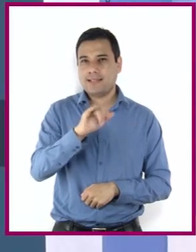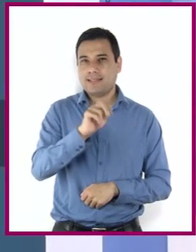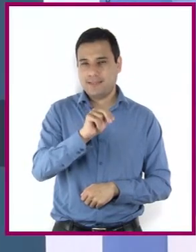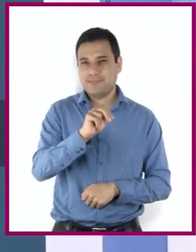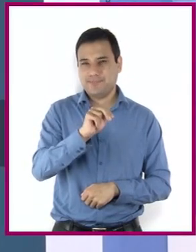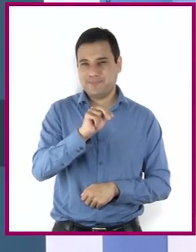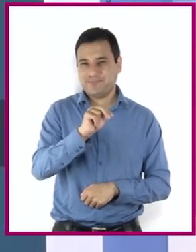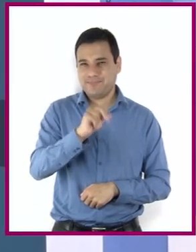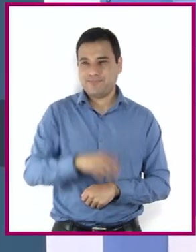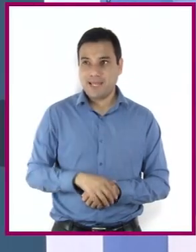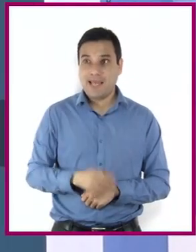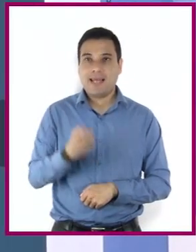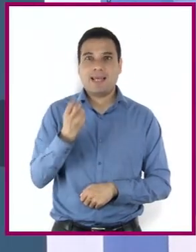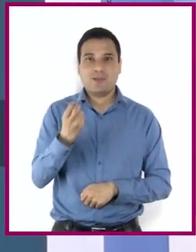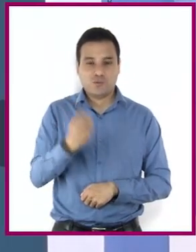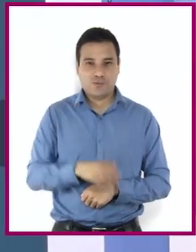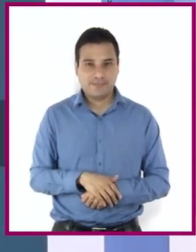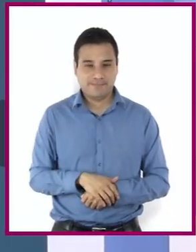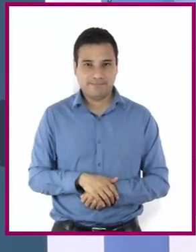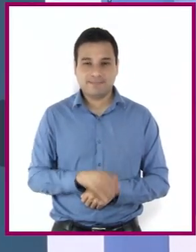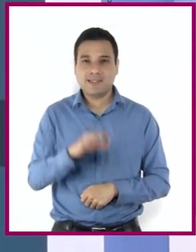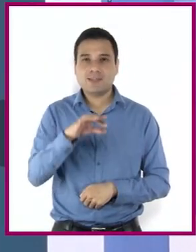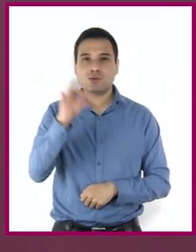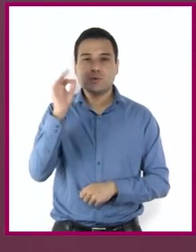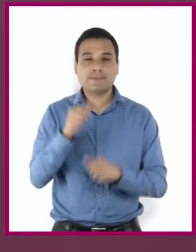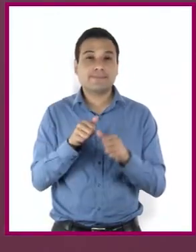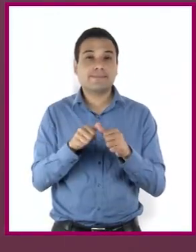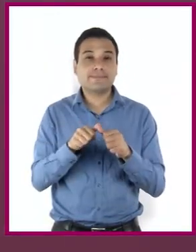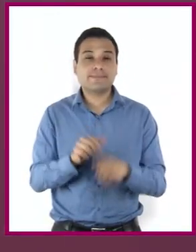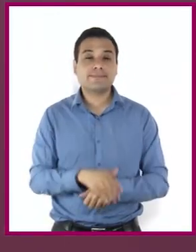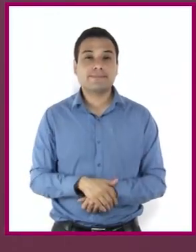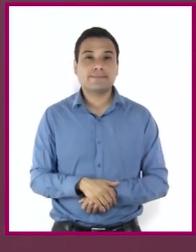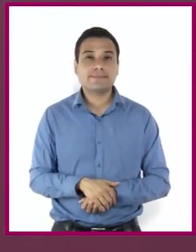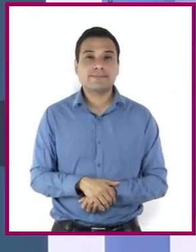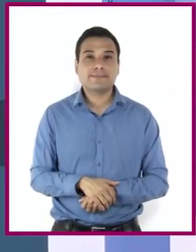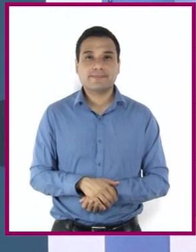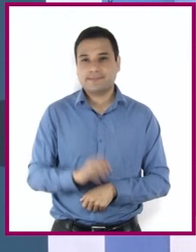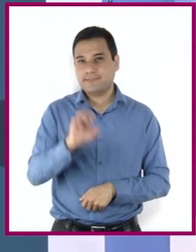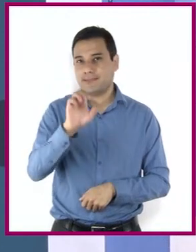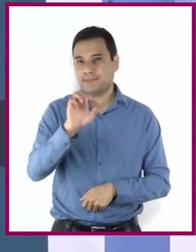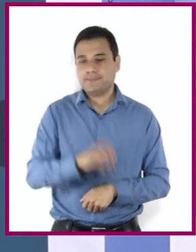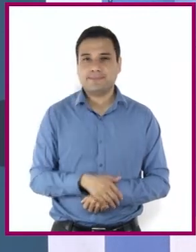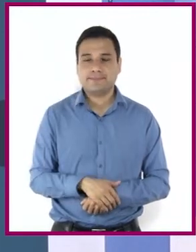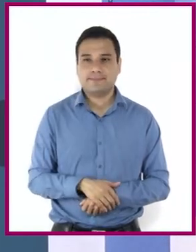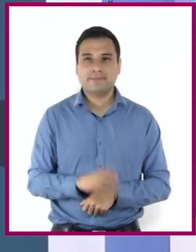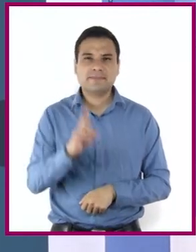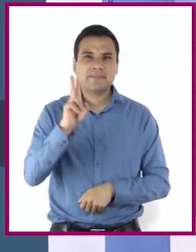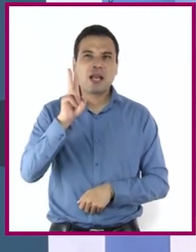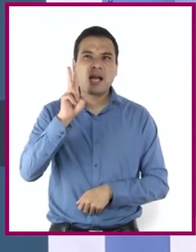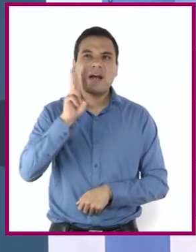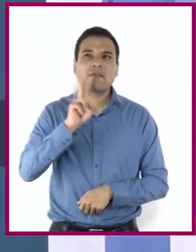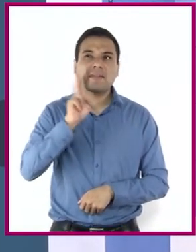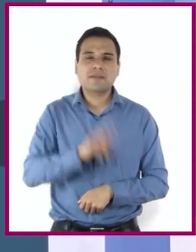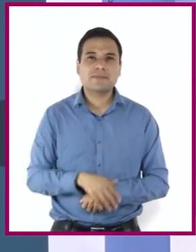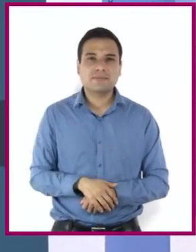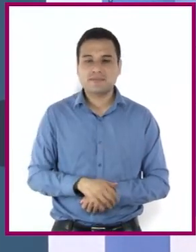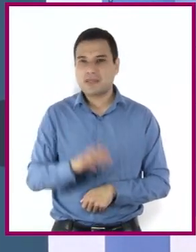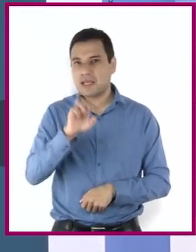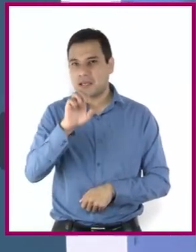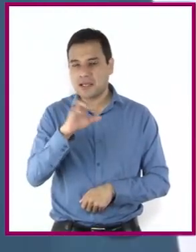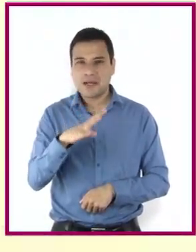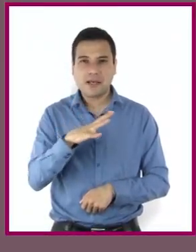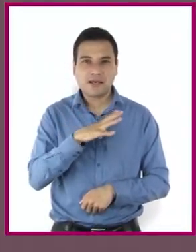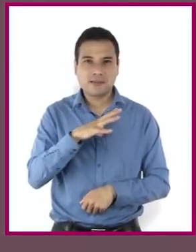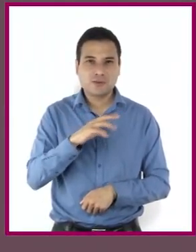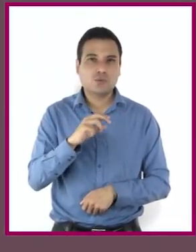Es correcto. Ahora escoge una letra. Elegiré la E. Revisemos cuántas E hay en el